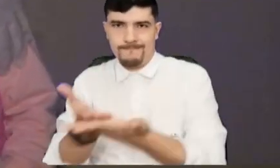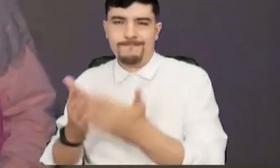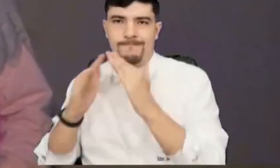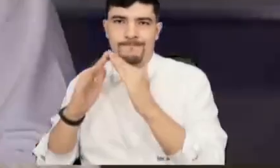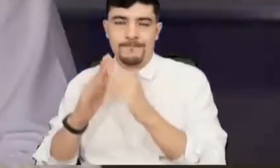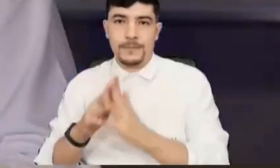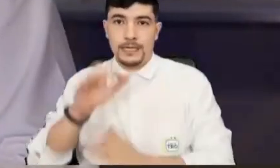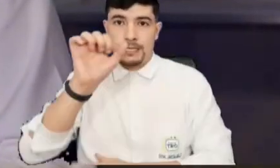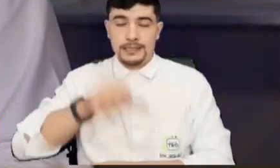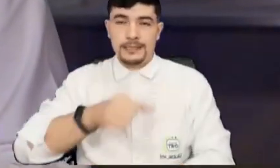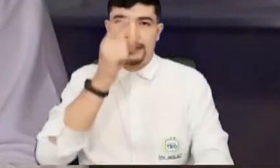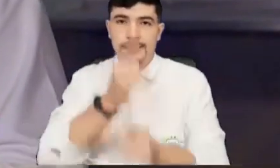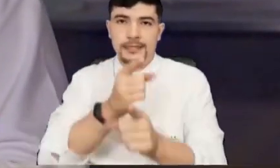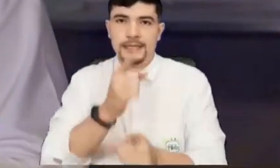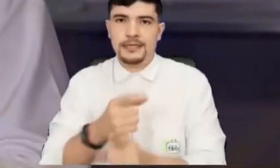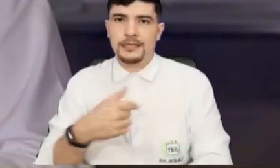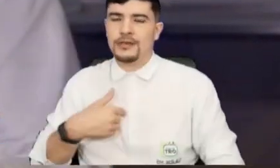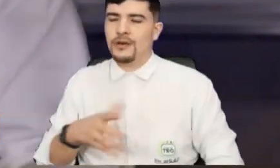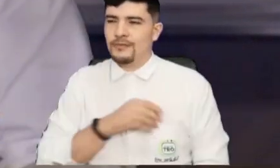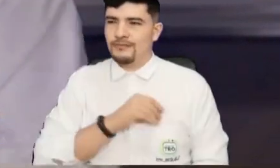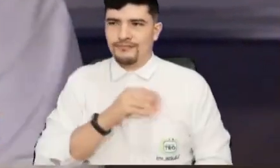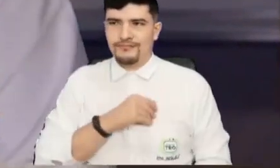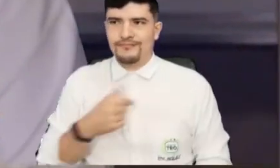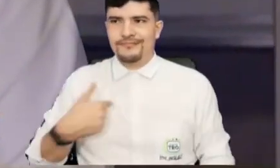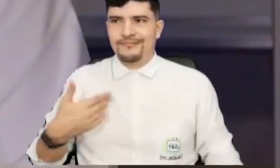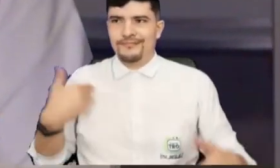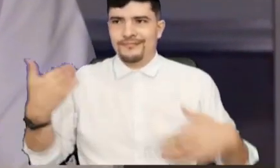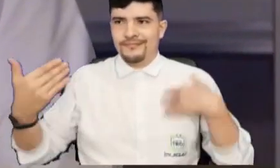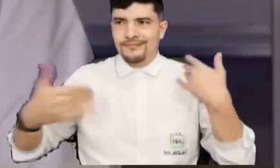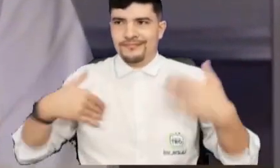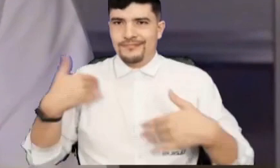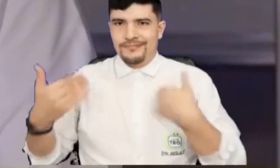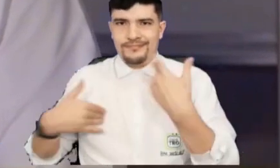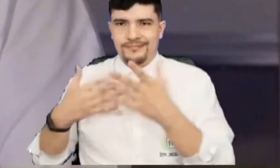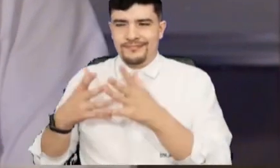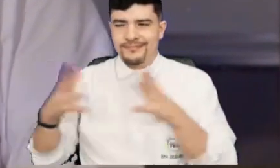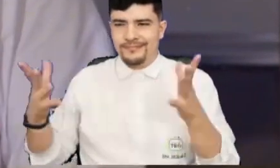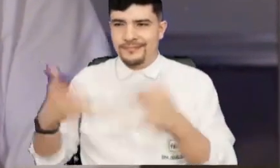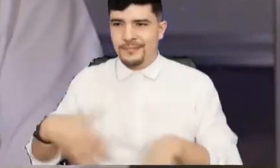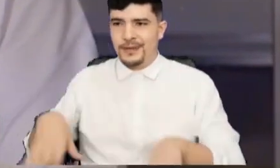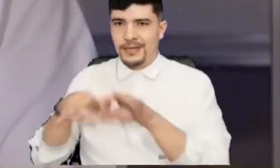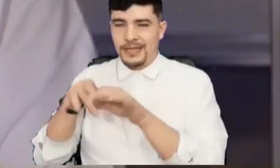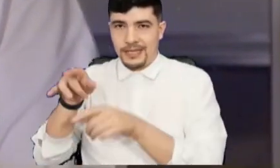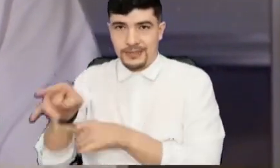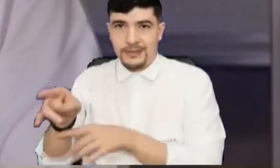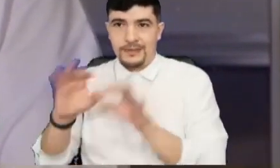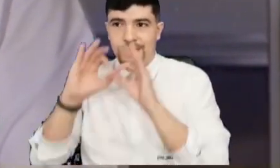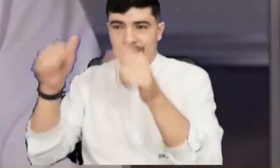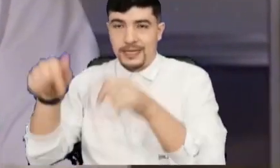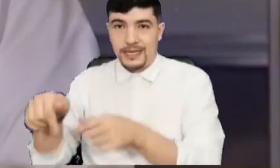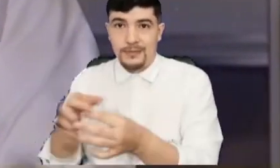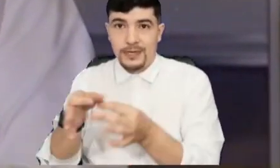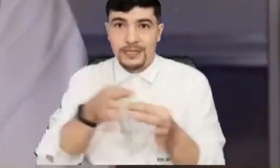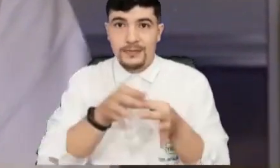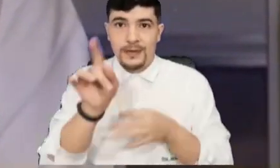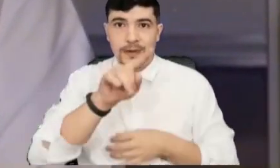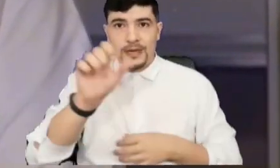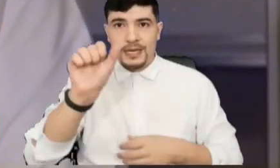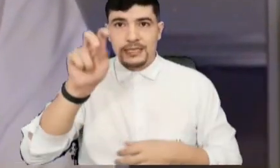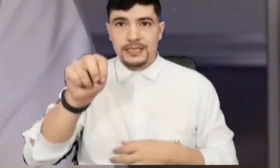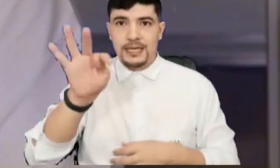comparto esta alegría inmensa de estas importantes familias del municipio de Santa Bárbara, 50 familias, de